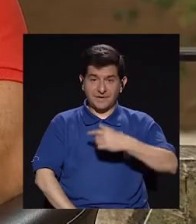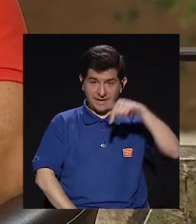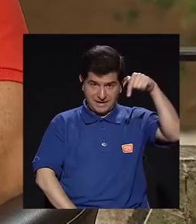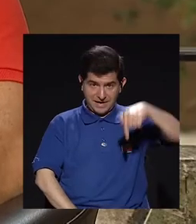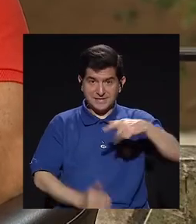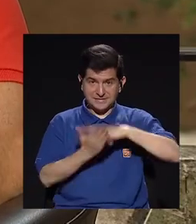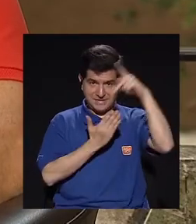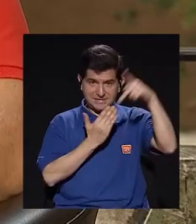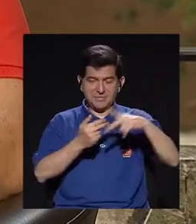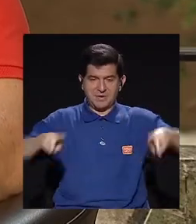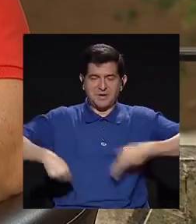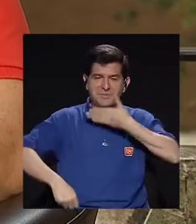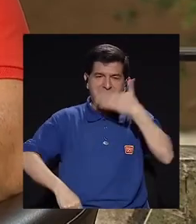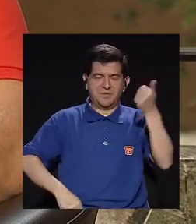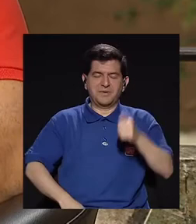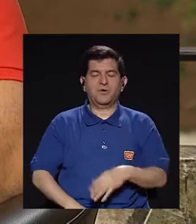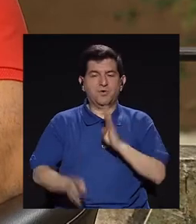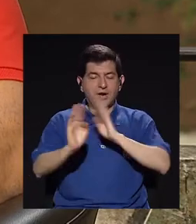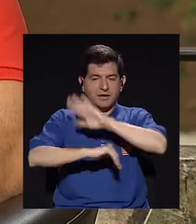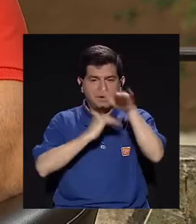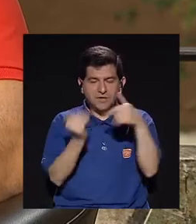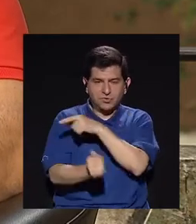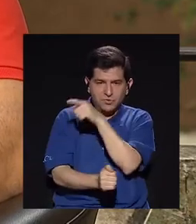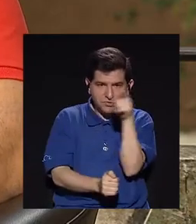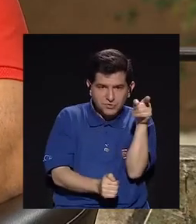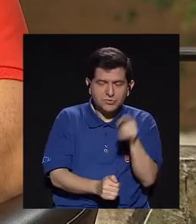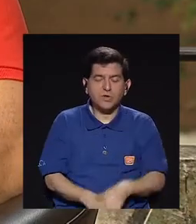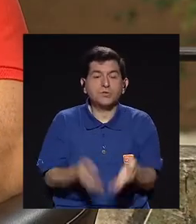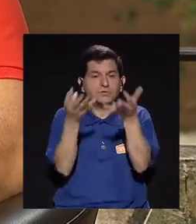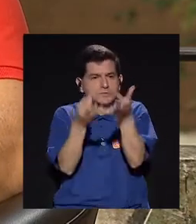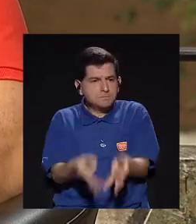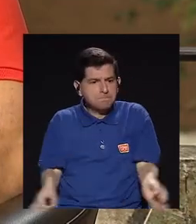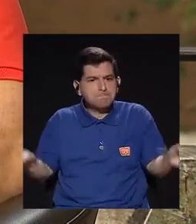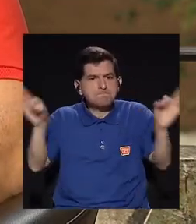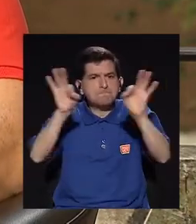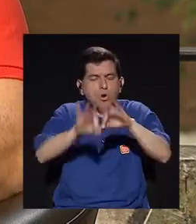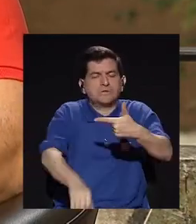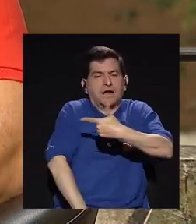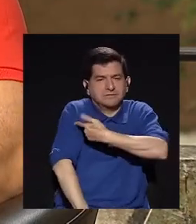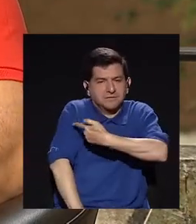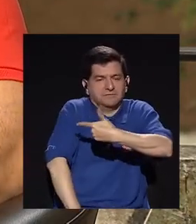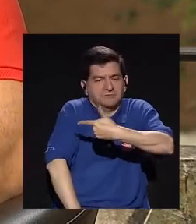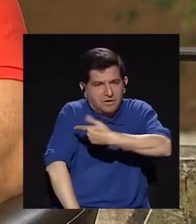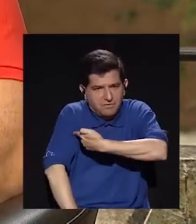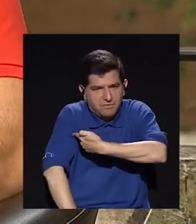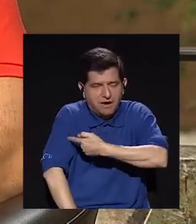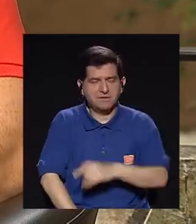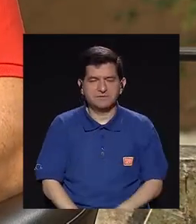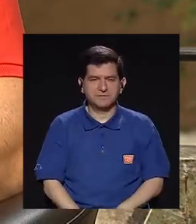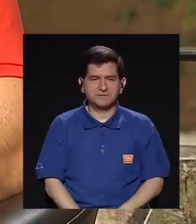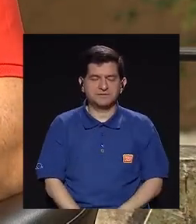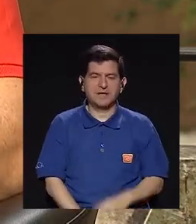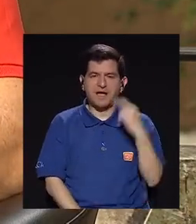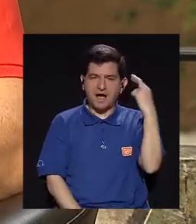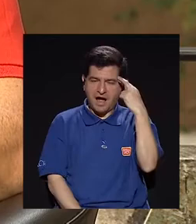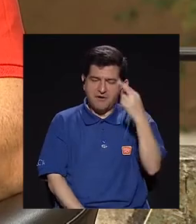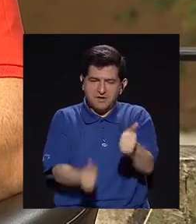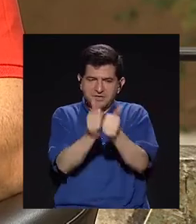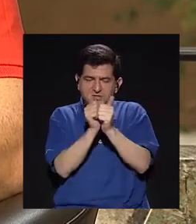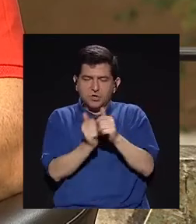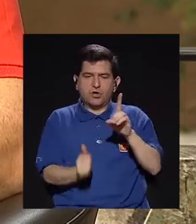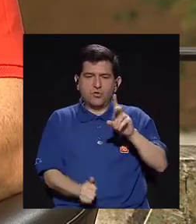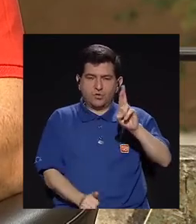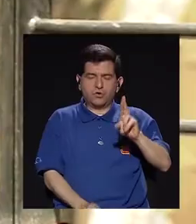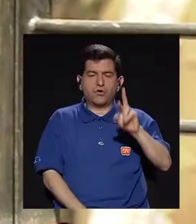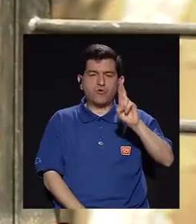Somos Vivir Mejor, el día de hoy conversando con todos ustedes acerca de la importancia de vacunarse y para lo cual nos